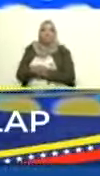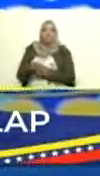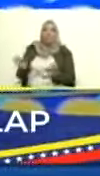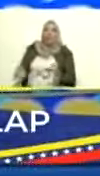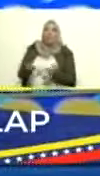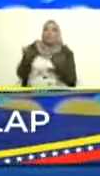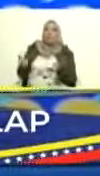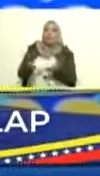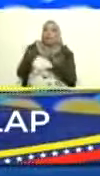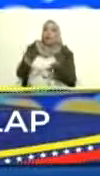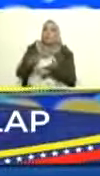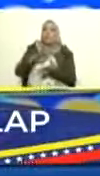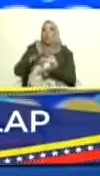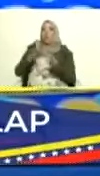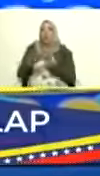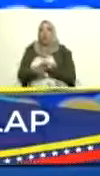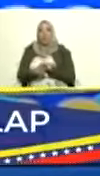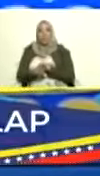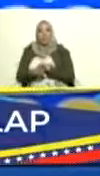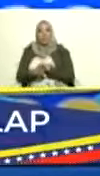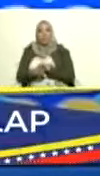¡Vamos, CLAP!